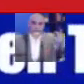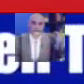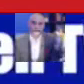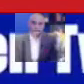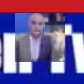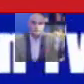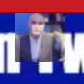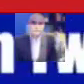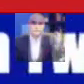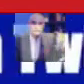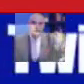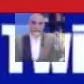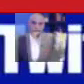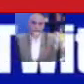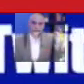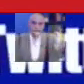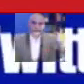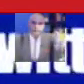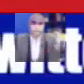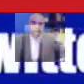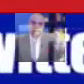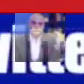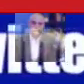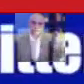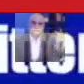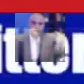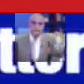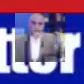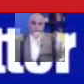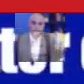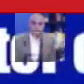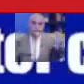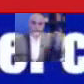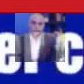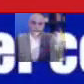Sevilla, quien habla diariamente con nosotros sin censura.